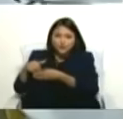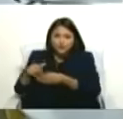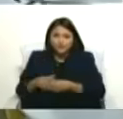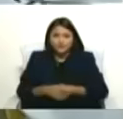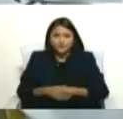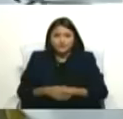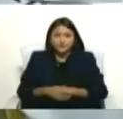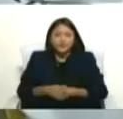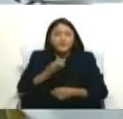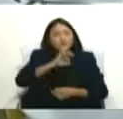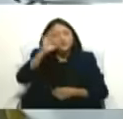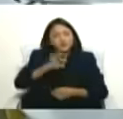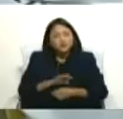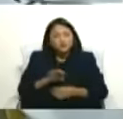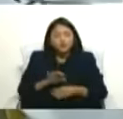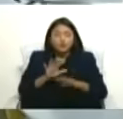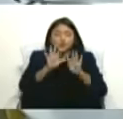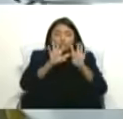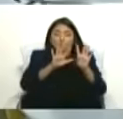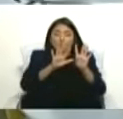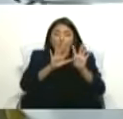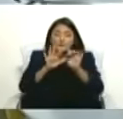para un porcentaje del